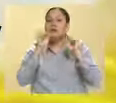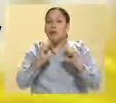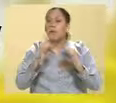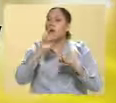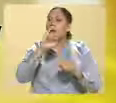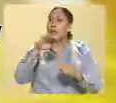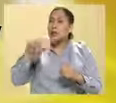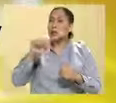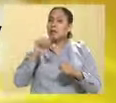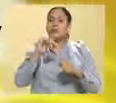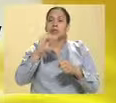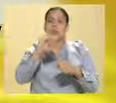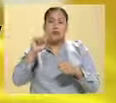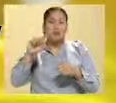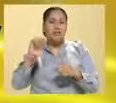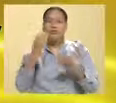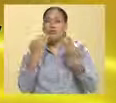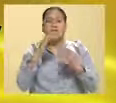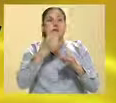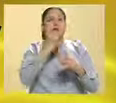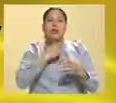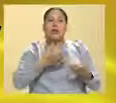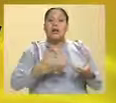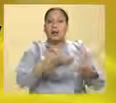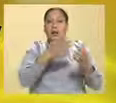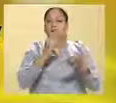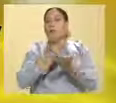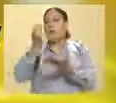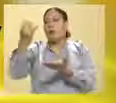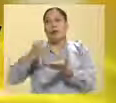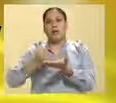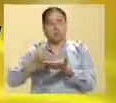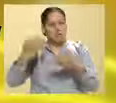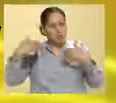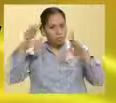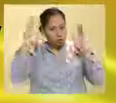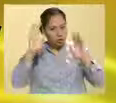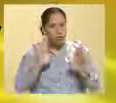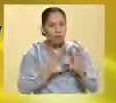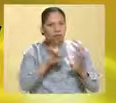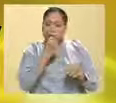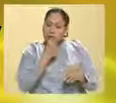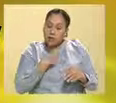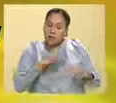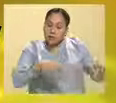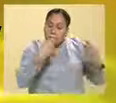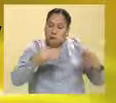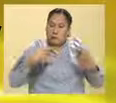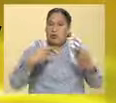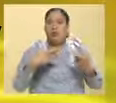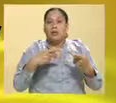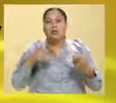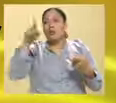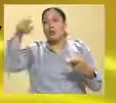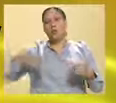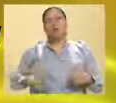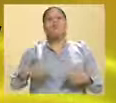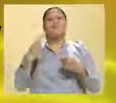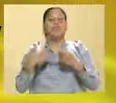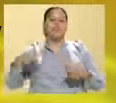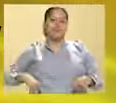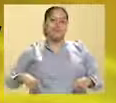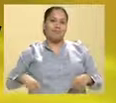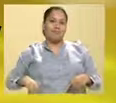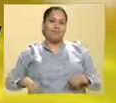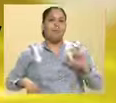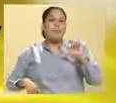seguridad social porque están en la informalidad. Claro, no pagan impuestos. Y mucho menos también, pagan exactamente, impuestos. ¿No? Claro, pero no por el mismo sistema es lo que hace que pues caigamos